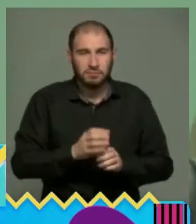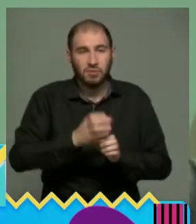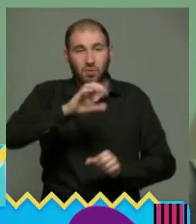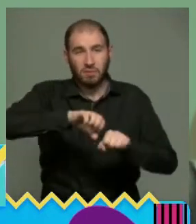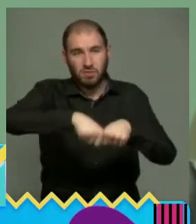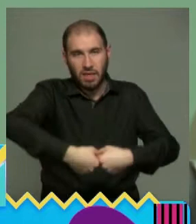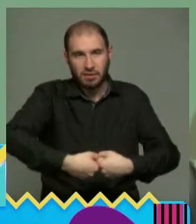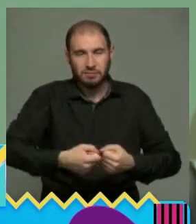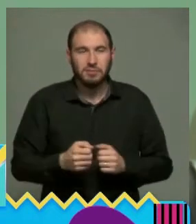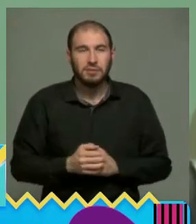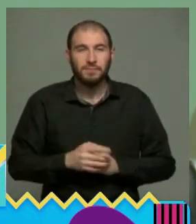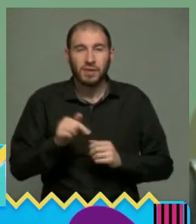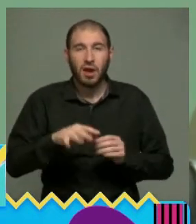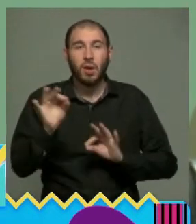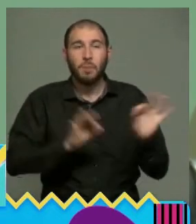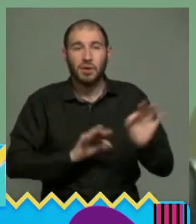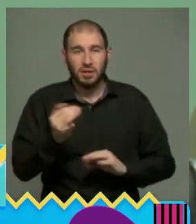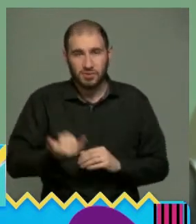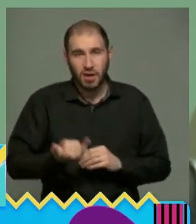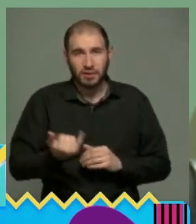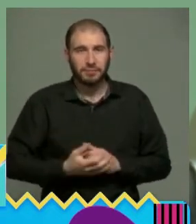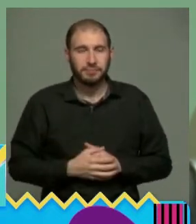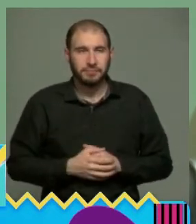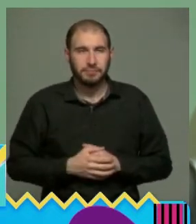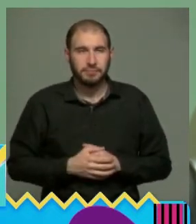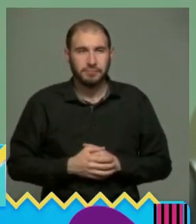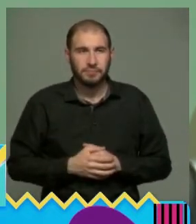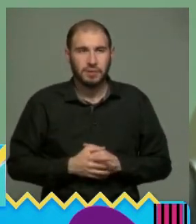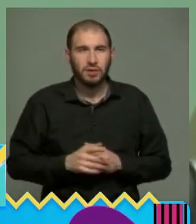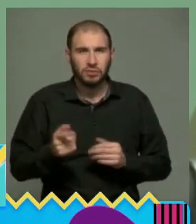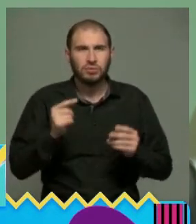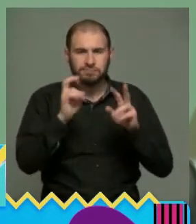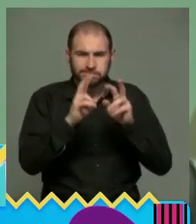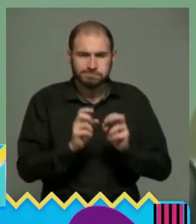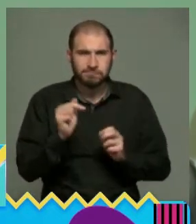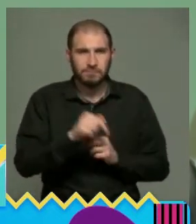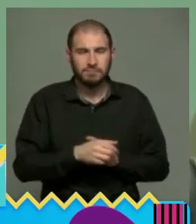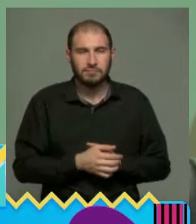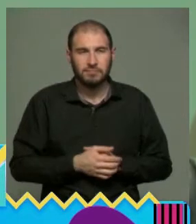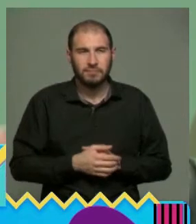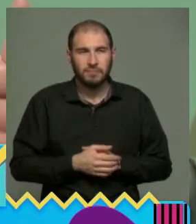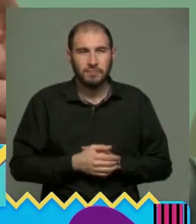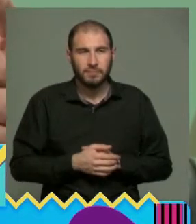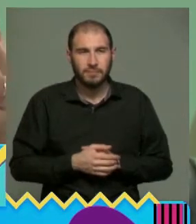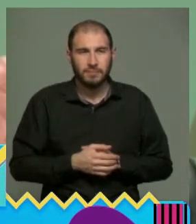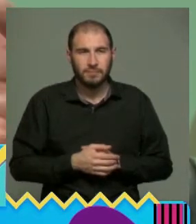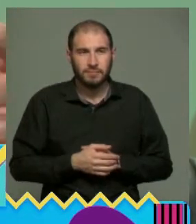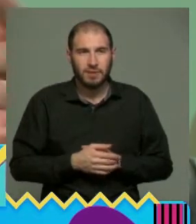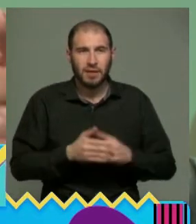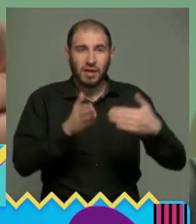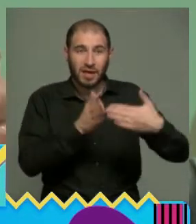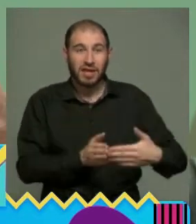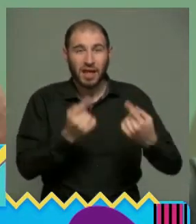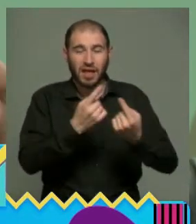los... Y ahora hay un proyecto que lo estamos estudiando, donde se van en cada cuadra